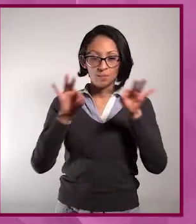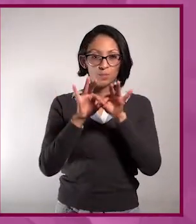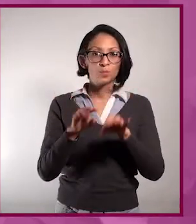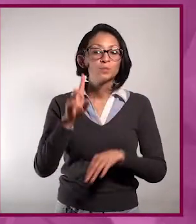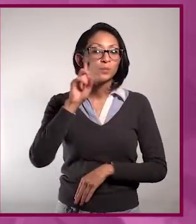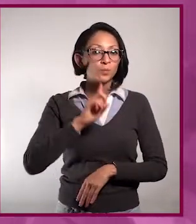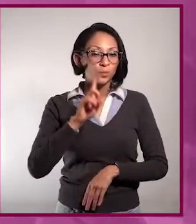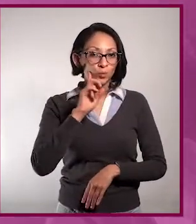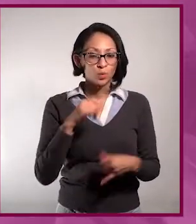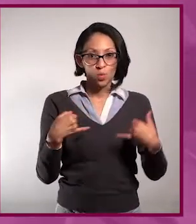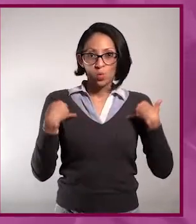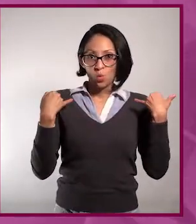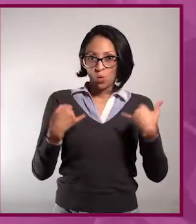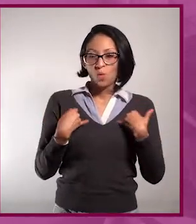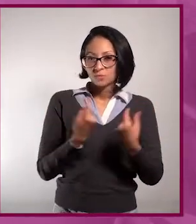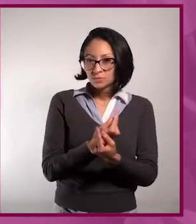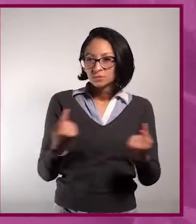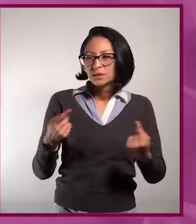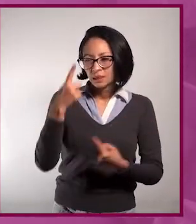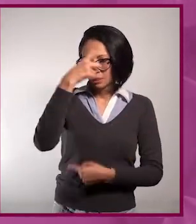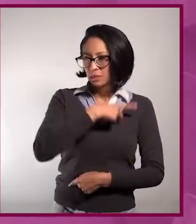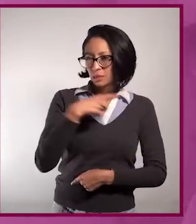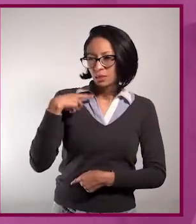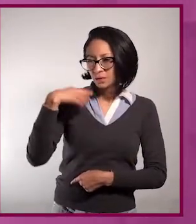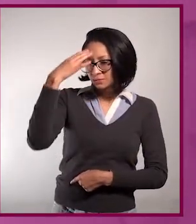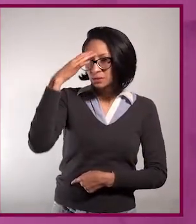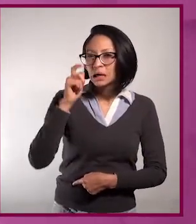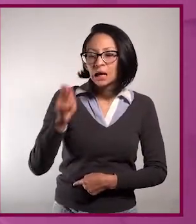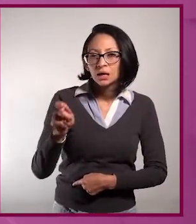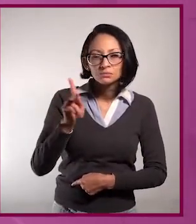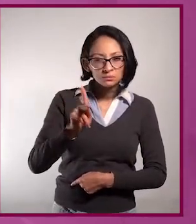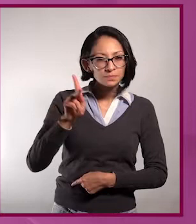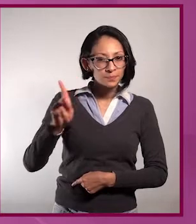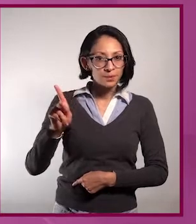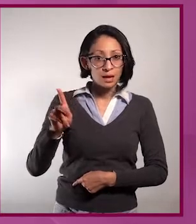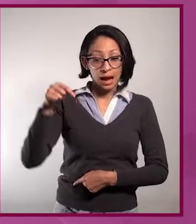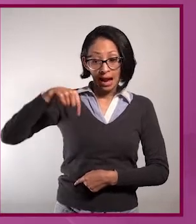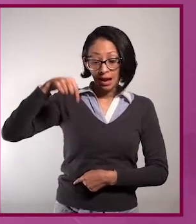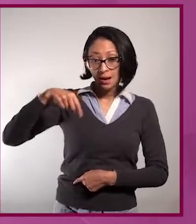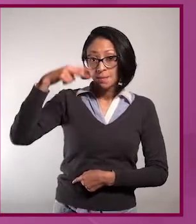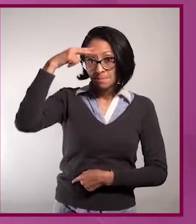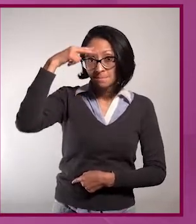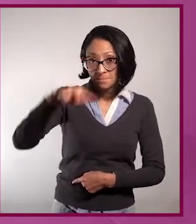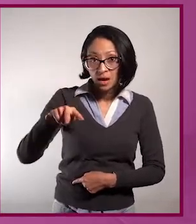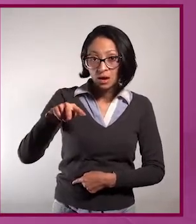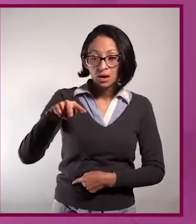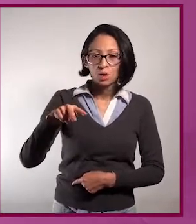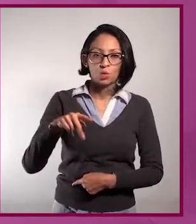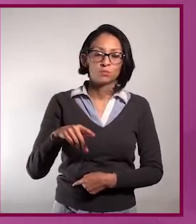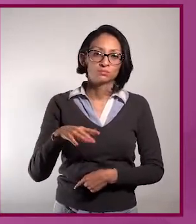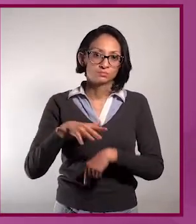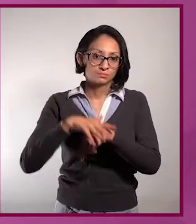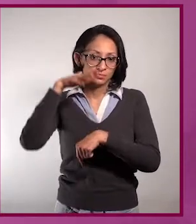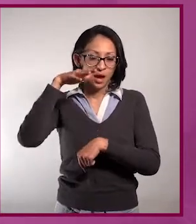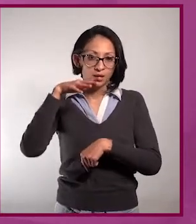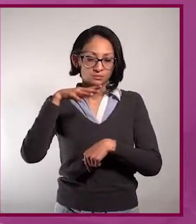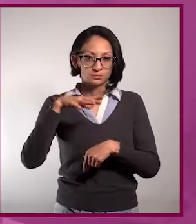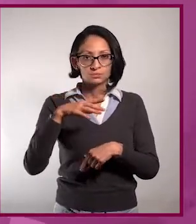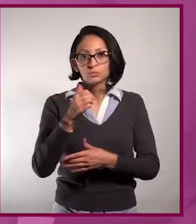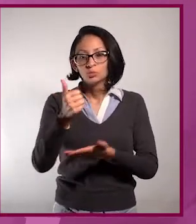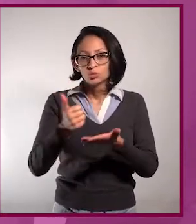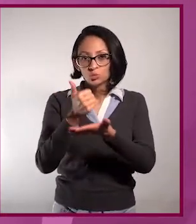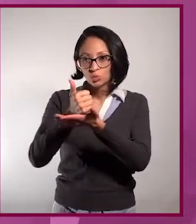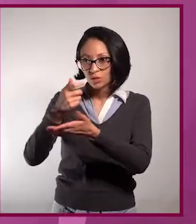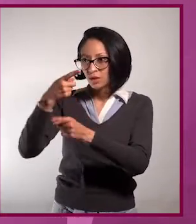niñas y adolescentes conozcan qué es su periodo menstrual. En México, en gran parte de las ciudades, las niñas